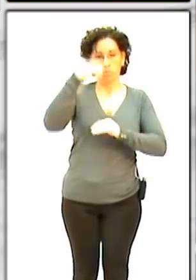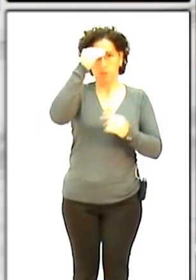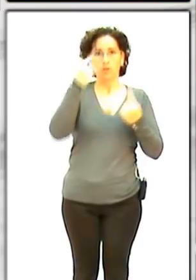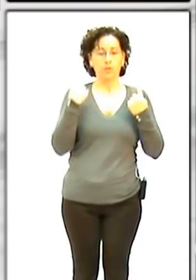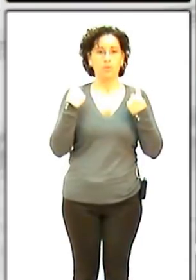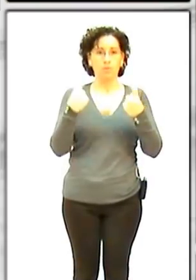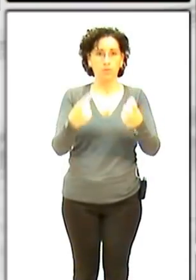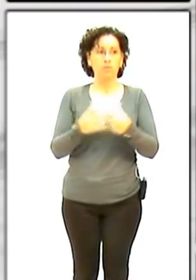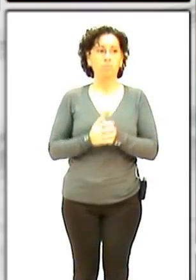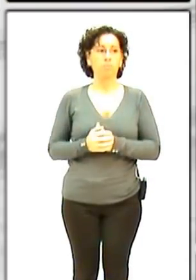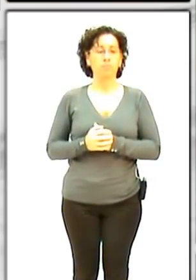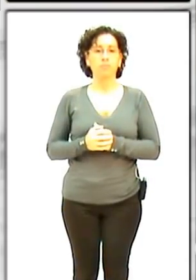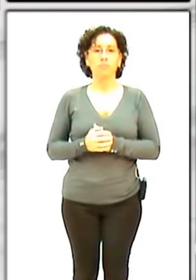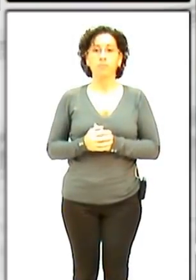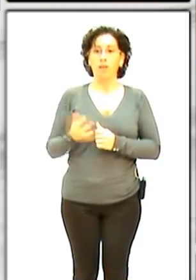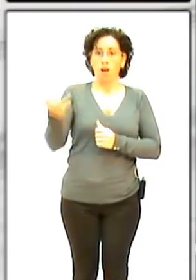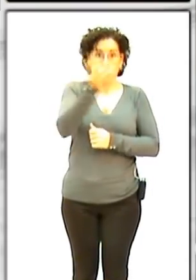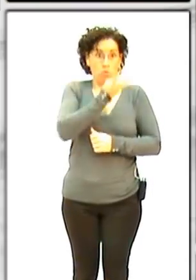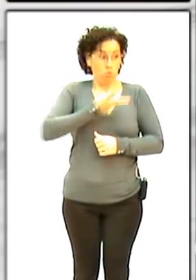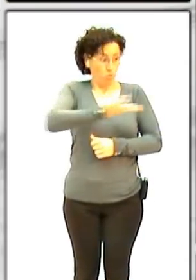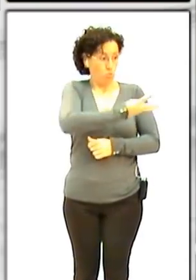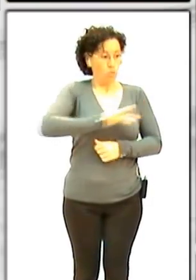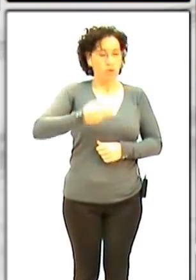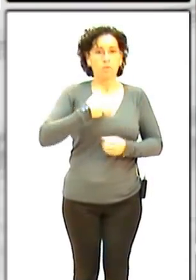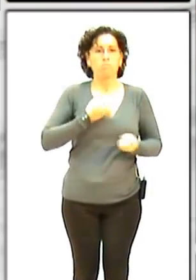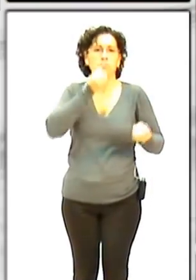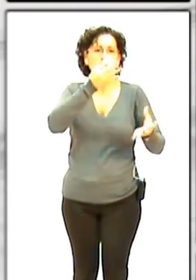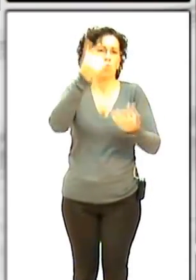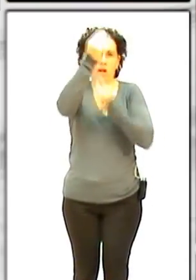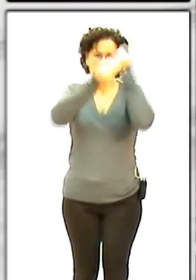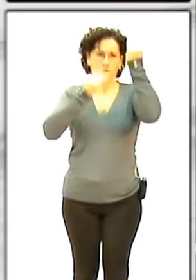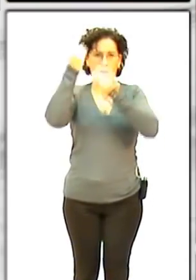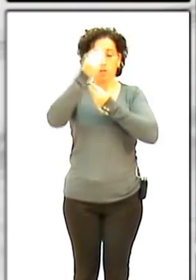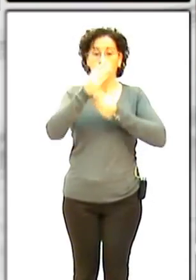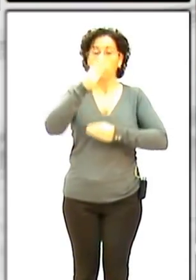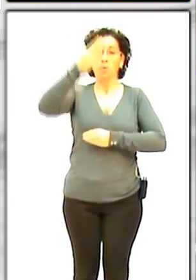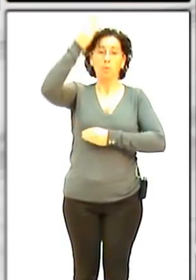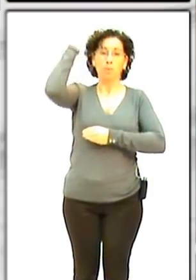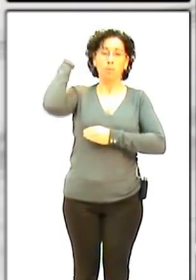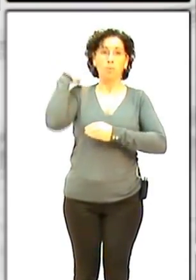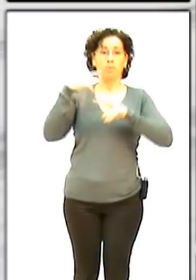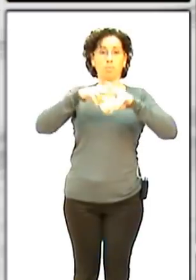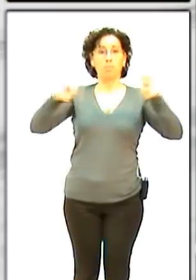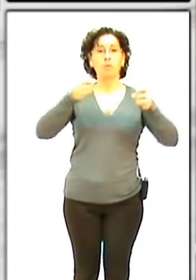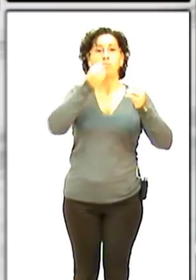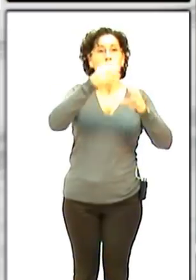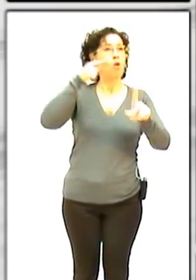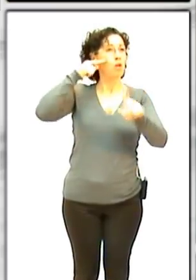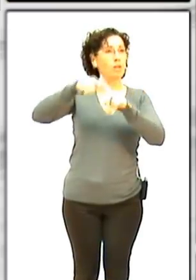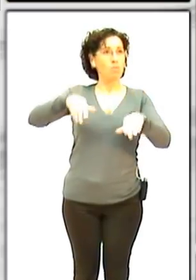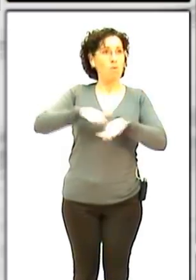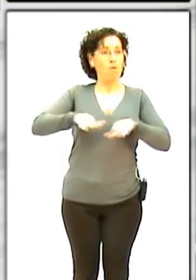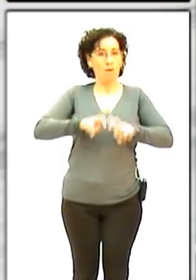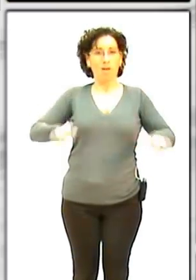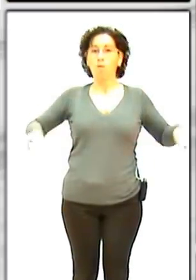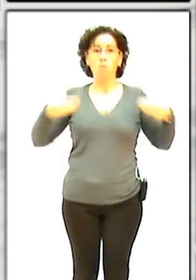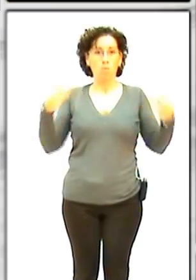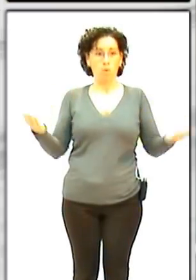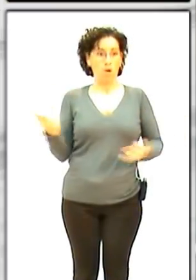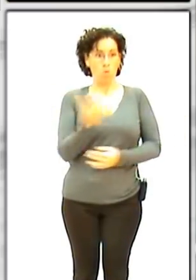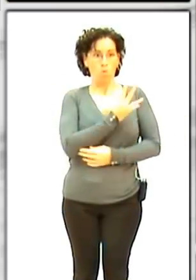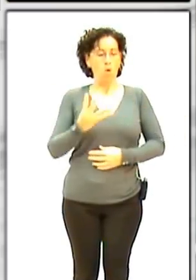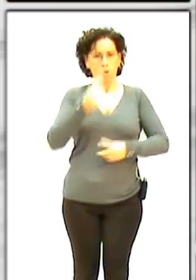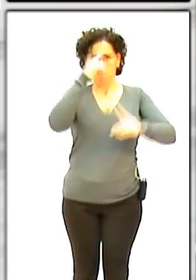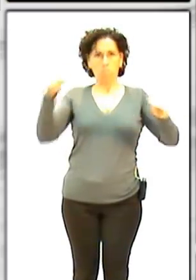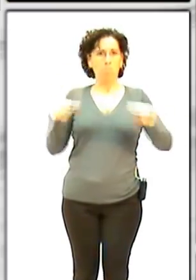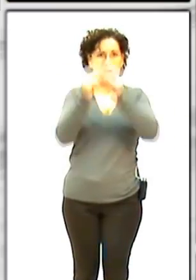A los 4 os lanzo una reflexión que además individualmente, cuando os planteamos el sentido de esta mesa, los 4 caísteis en lo